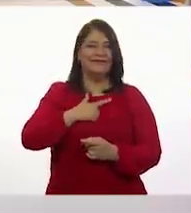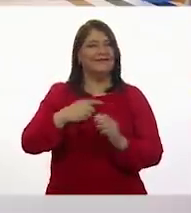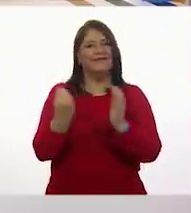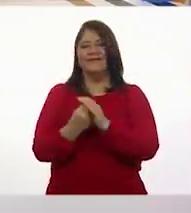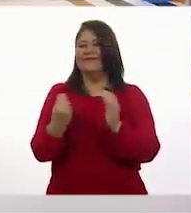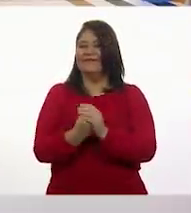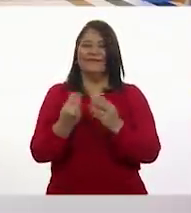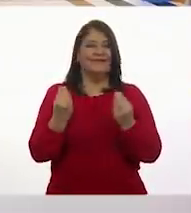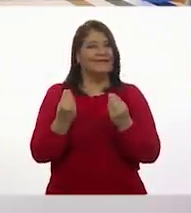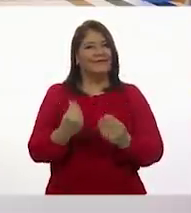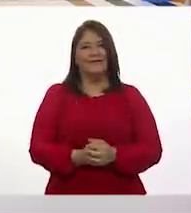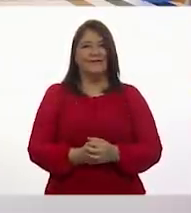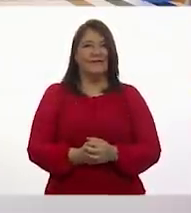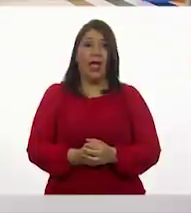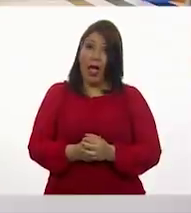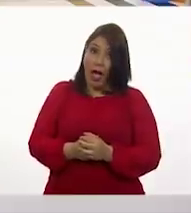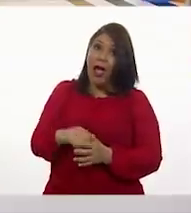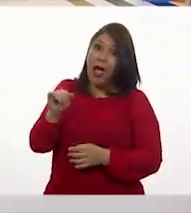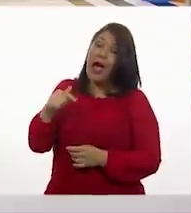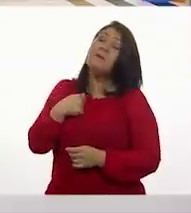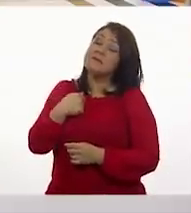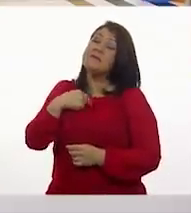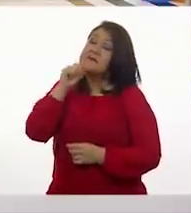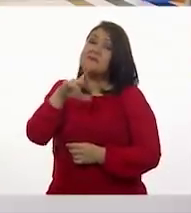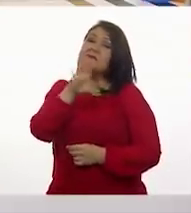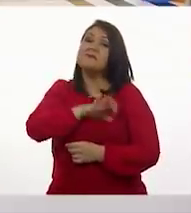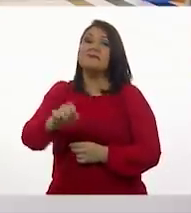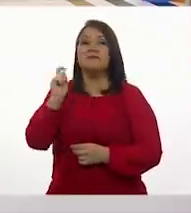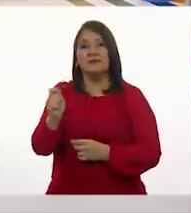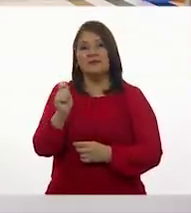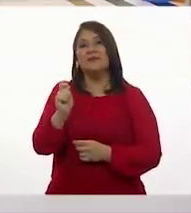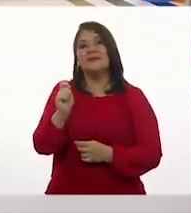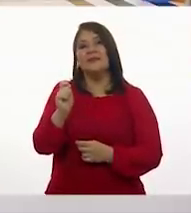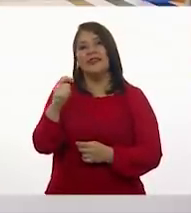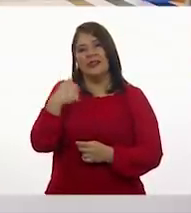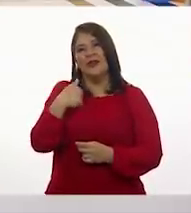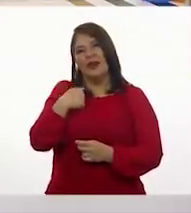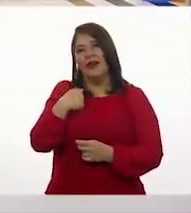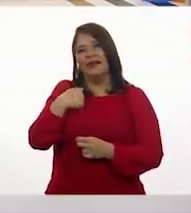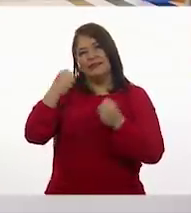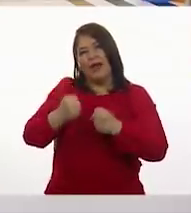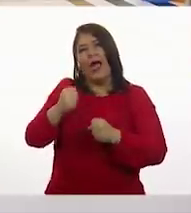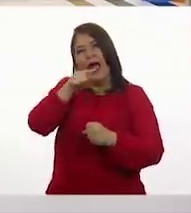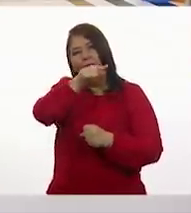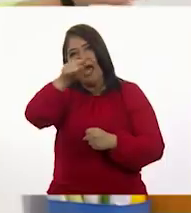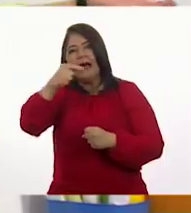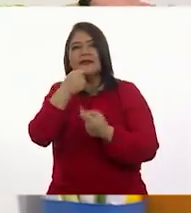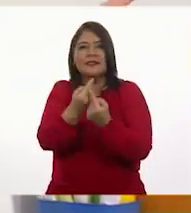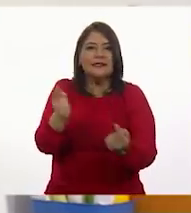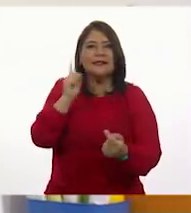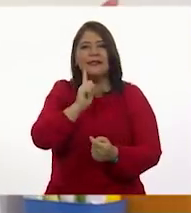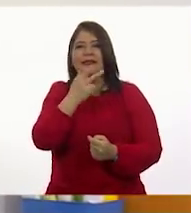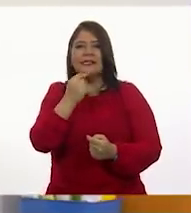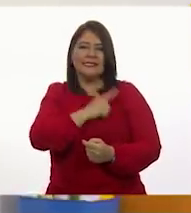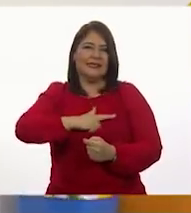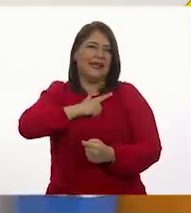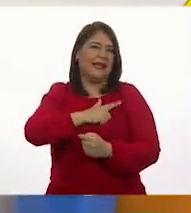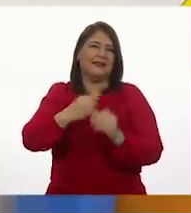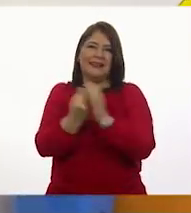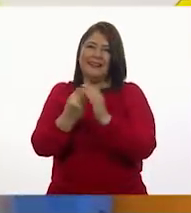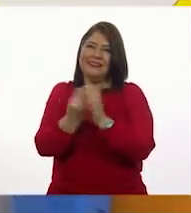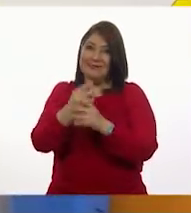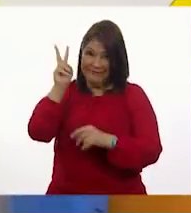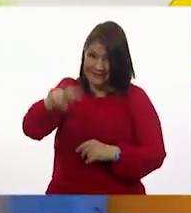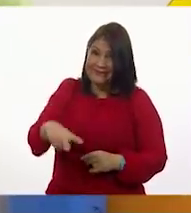clase. ¿Ah, sí? A mí también me encanta. Y estoy seguro que en casa también a las niñas y los niños les encanta y les gusta mucho,